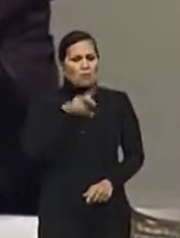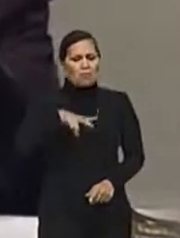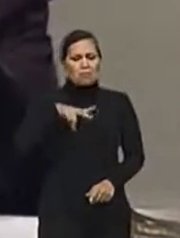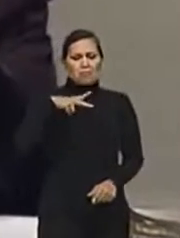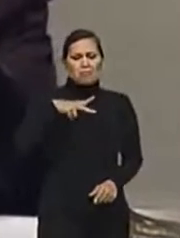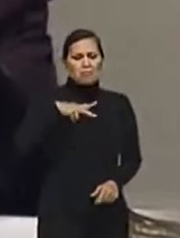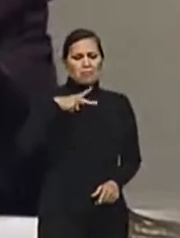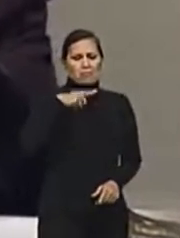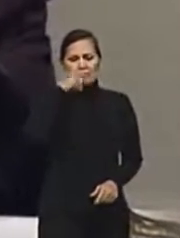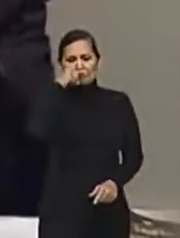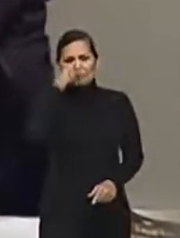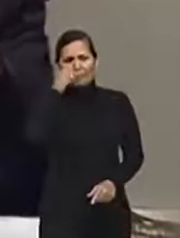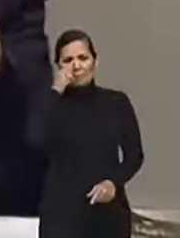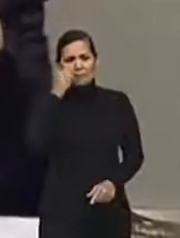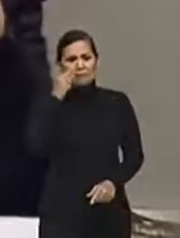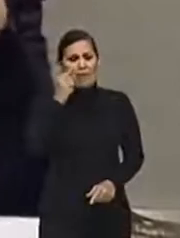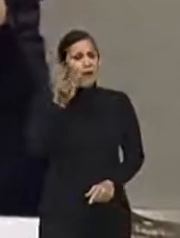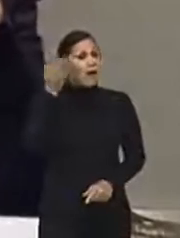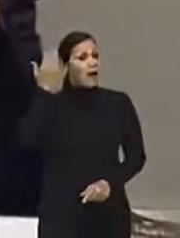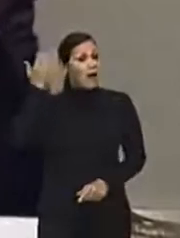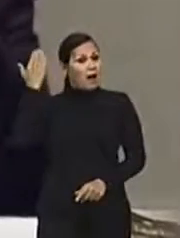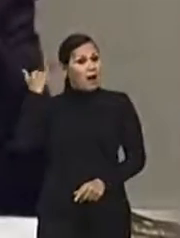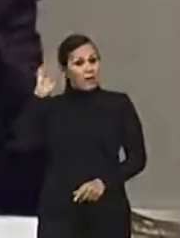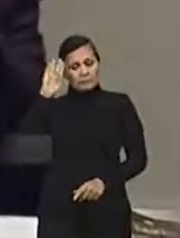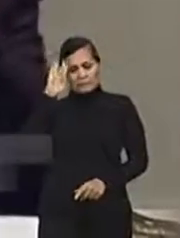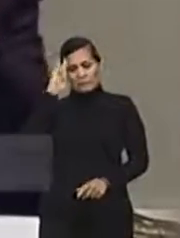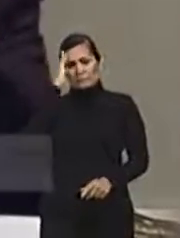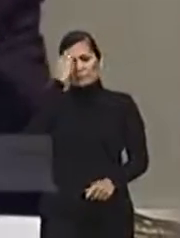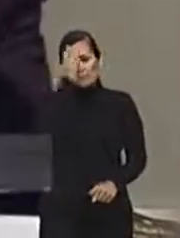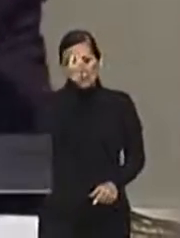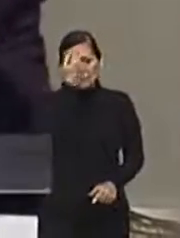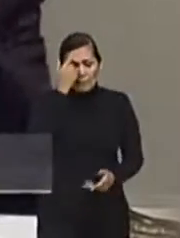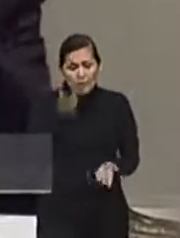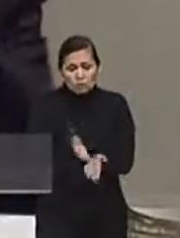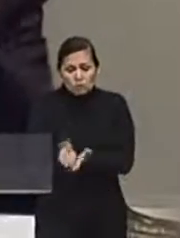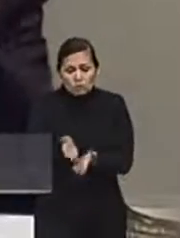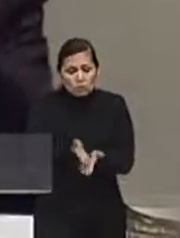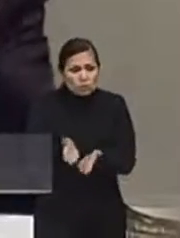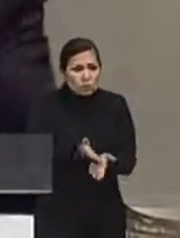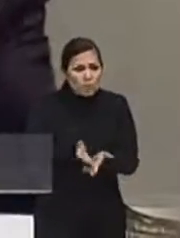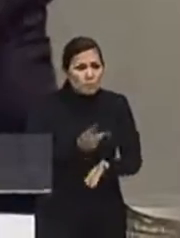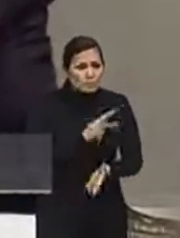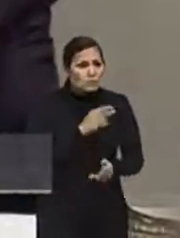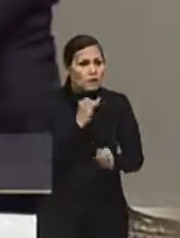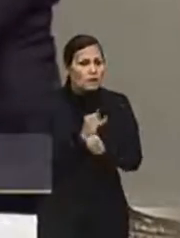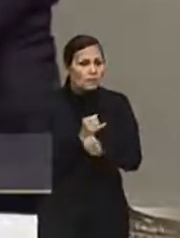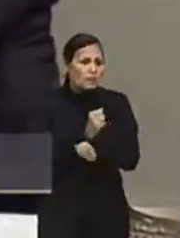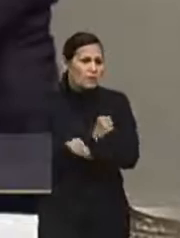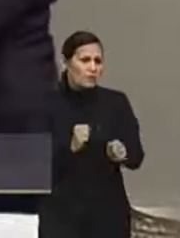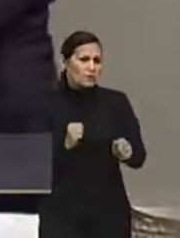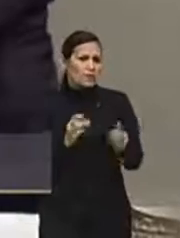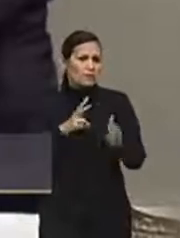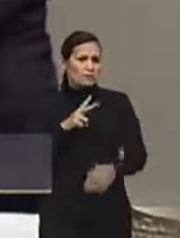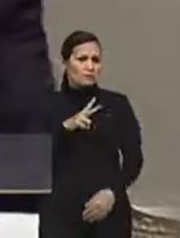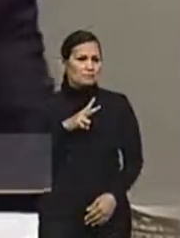lujos que antes de tu conversión al servicio caritativo de la iglesia te lo podía